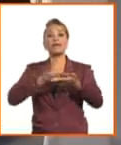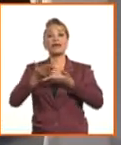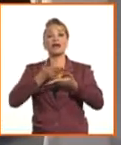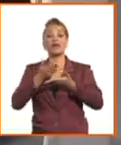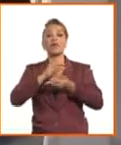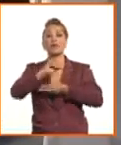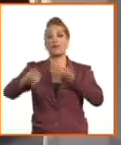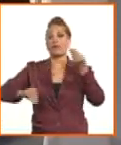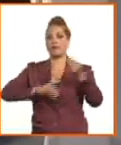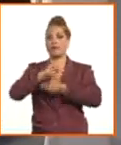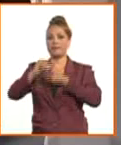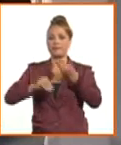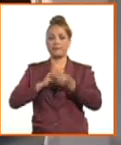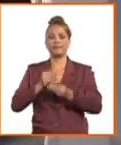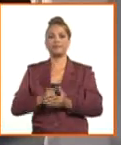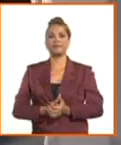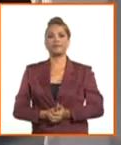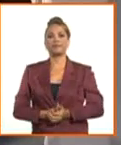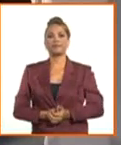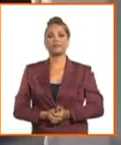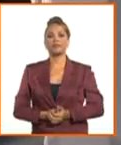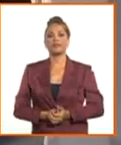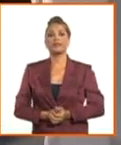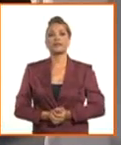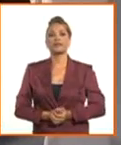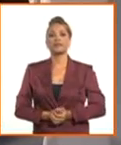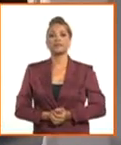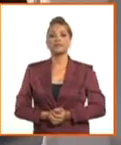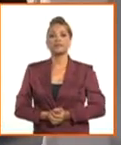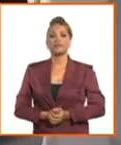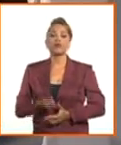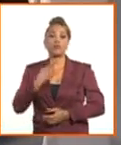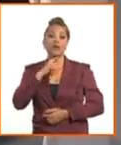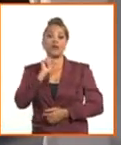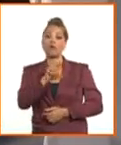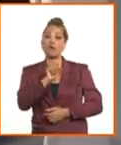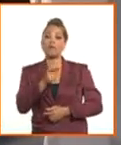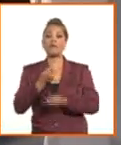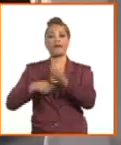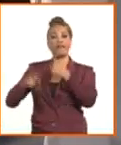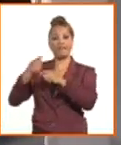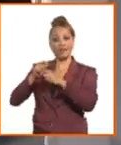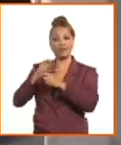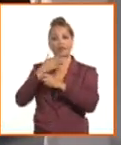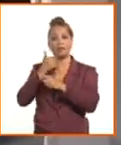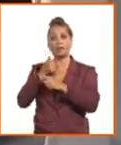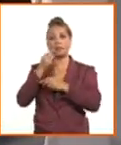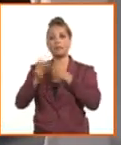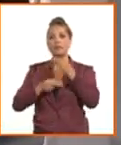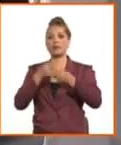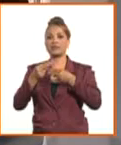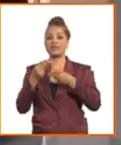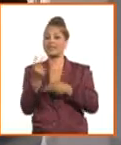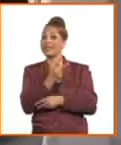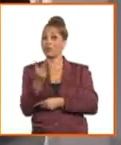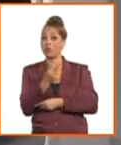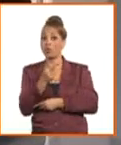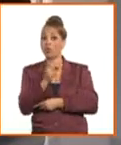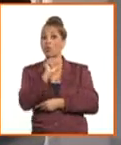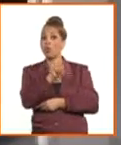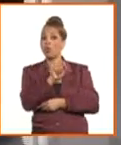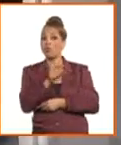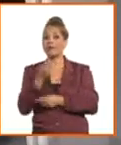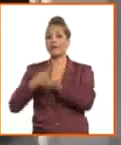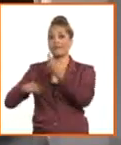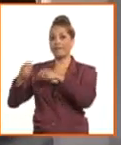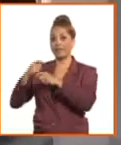tener operando cuando existan operaciones de compra y de venta. O sea, existan operaciones en los dos sentidos, como ya expliqué. O